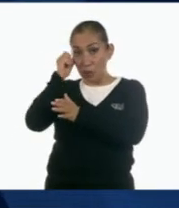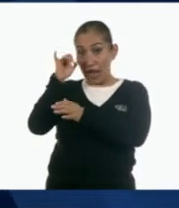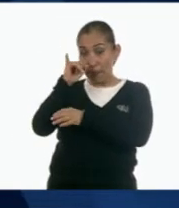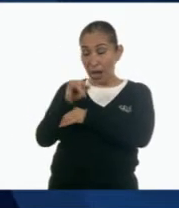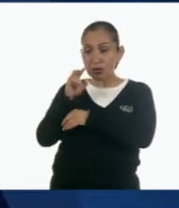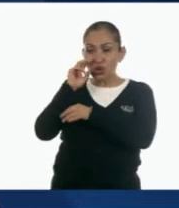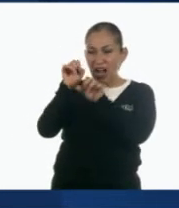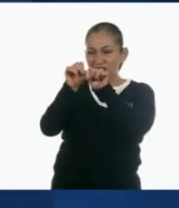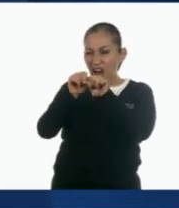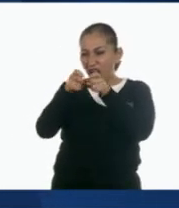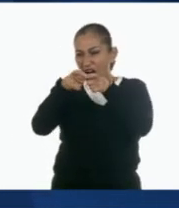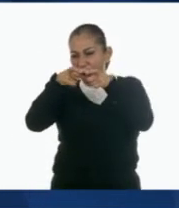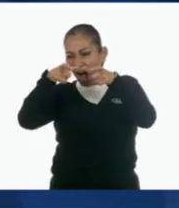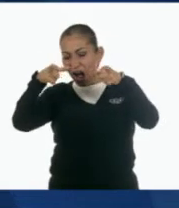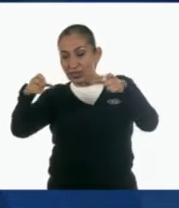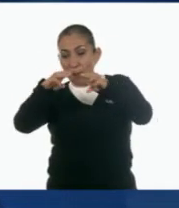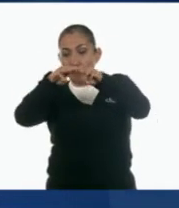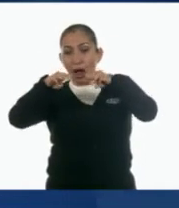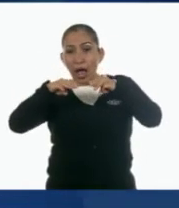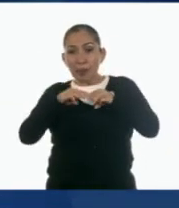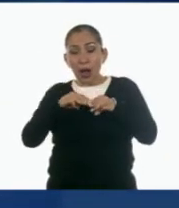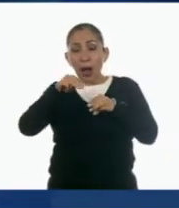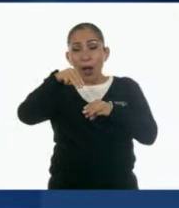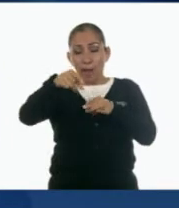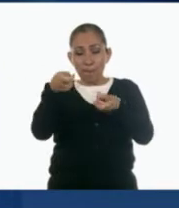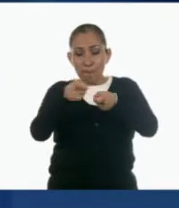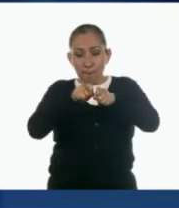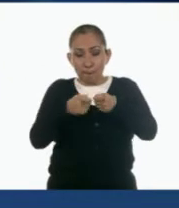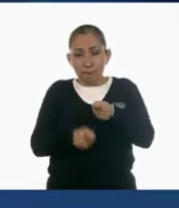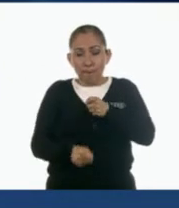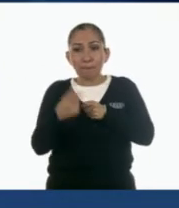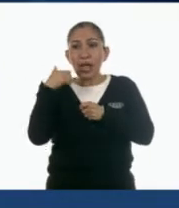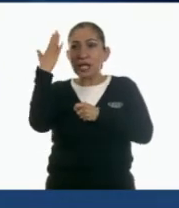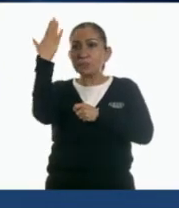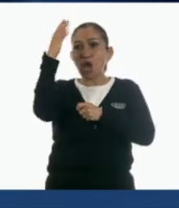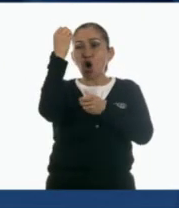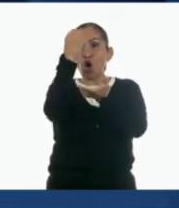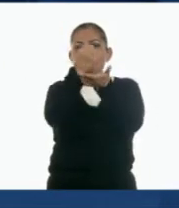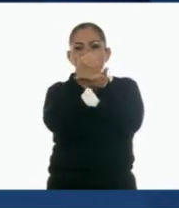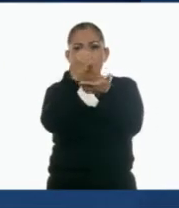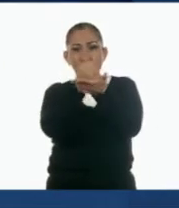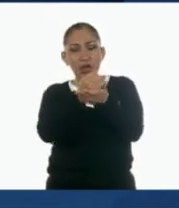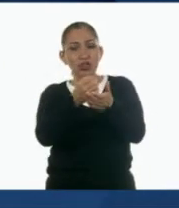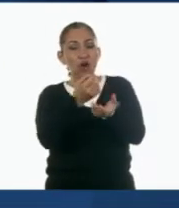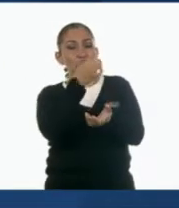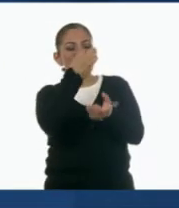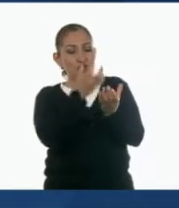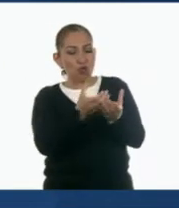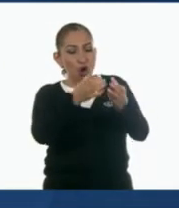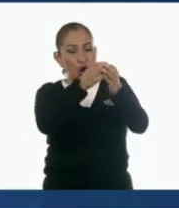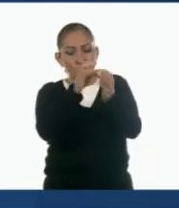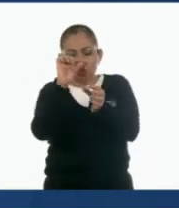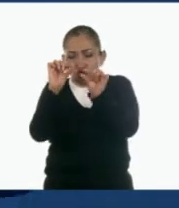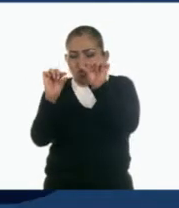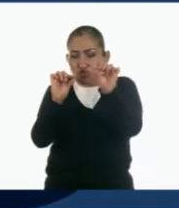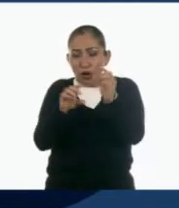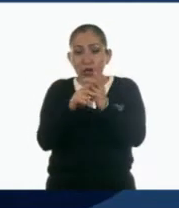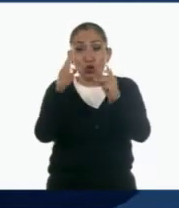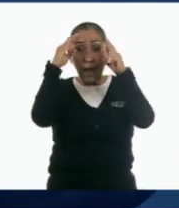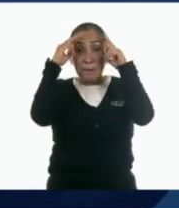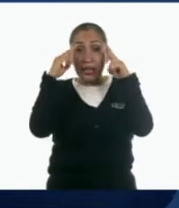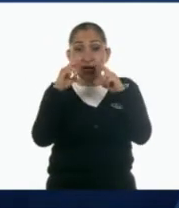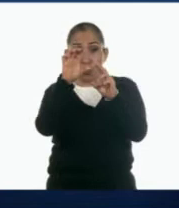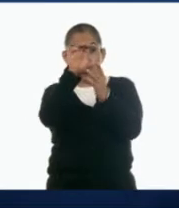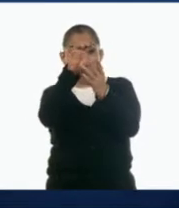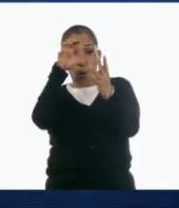sala muy grande, con muebles de mimbre, tibores, espejos dorados, floreros, miniaturas y una virgen de